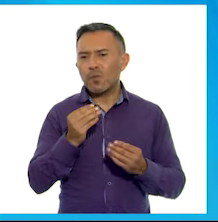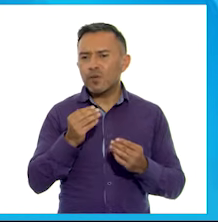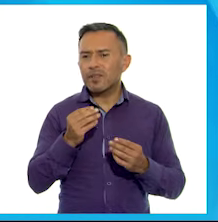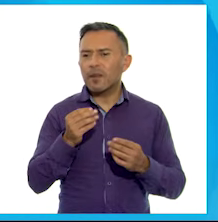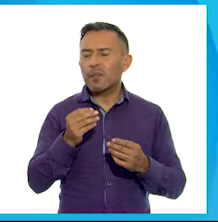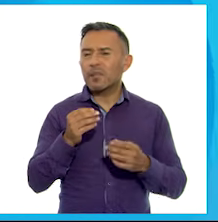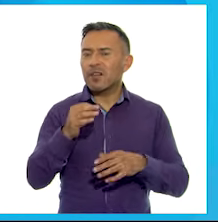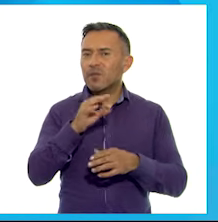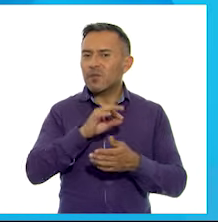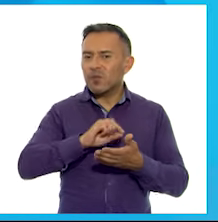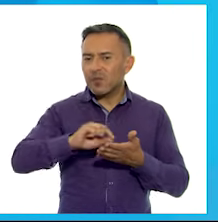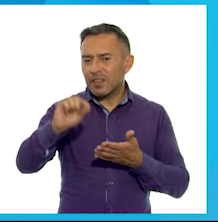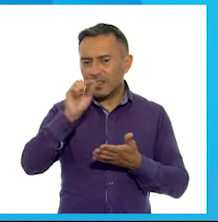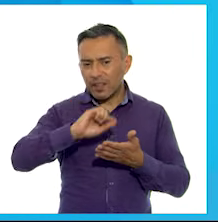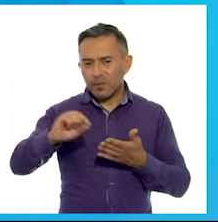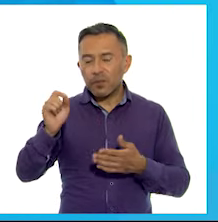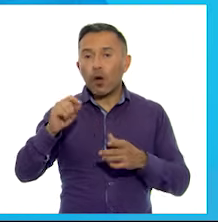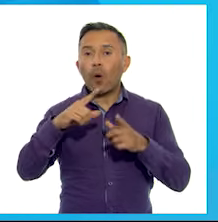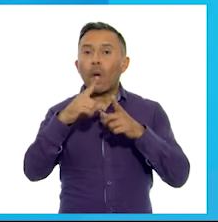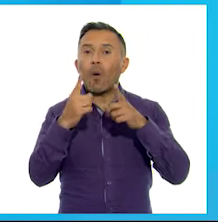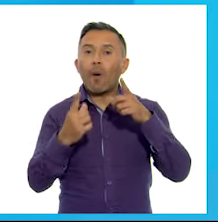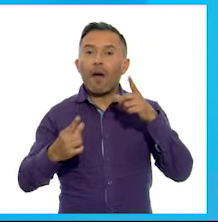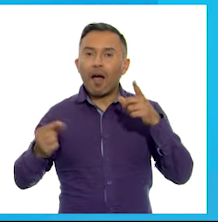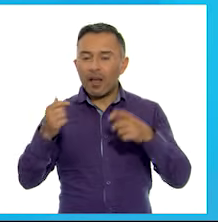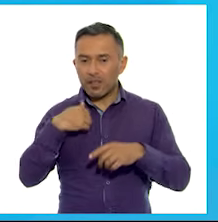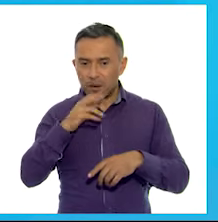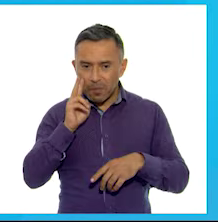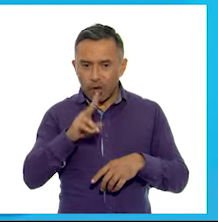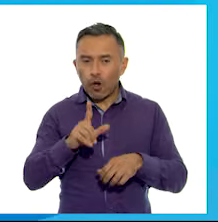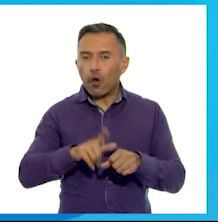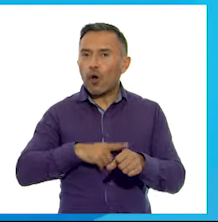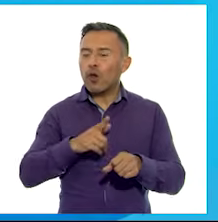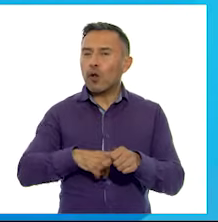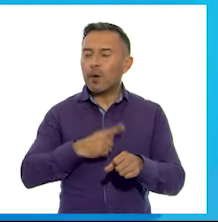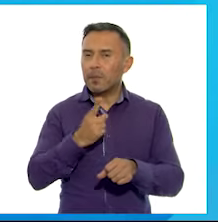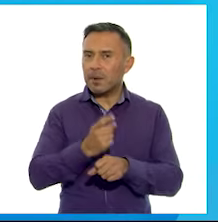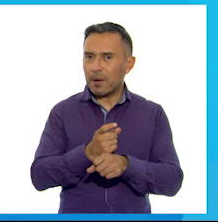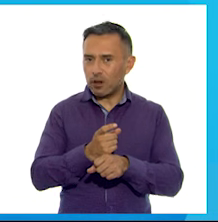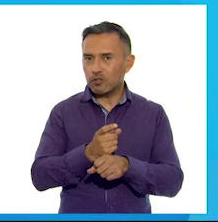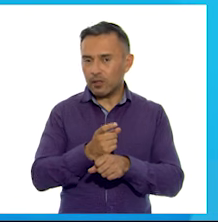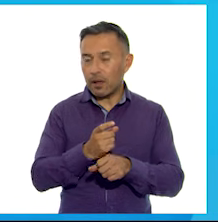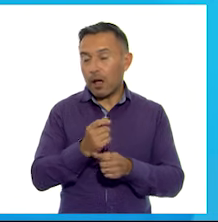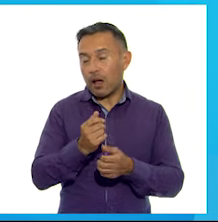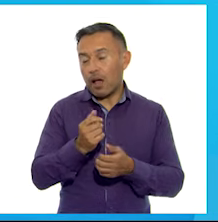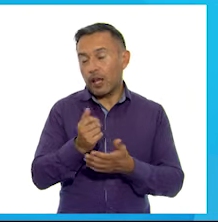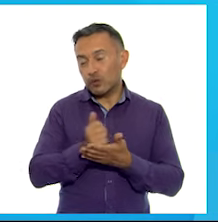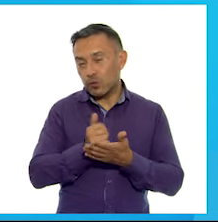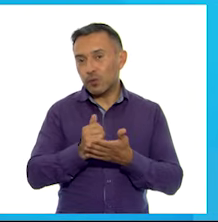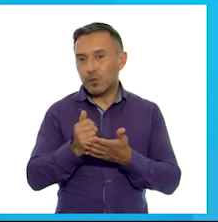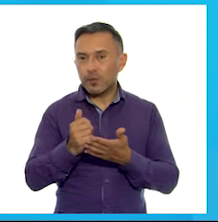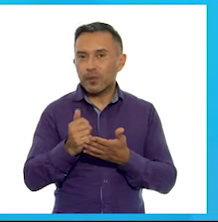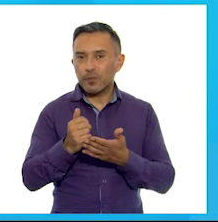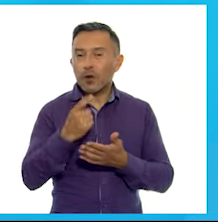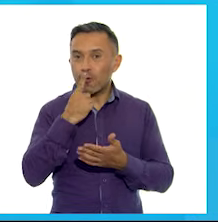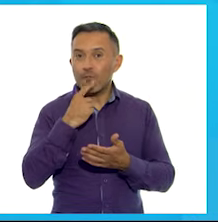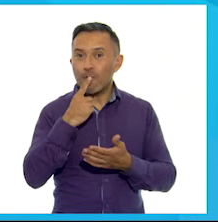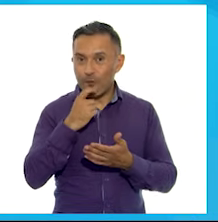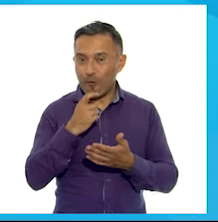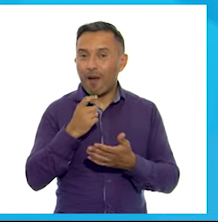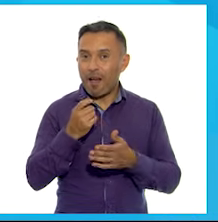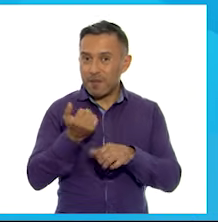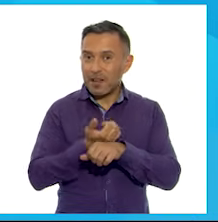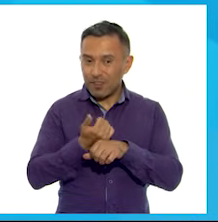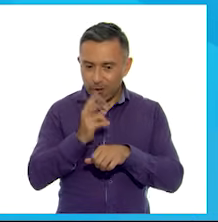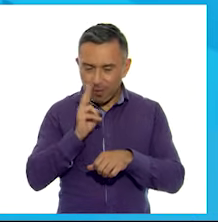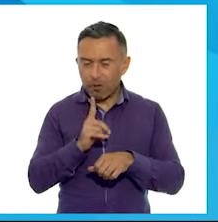líneas. Hay hojas, veo que usa colores primarios. Eso es lo interesante, que te fijes en las